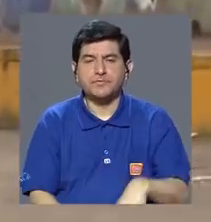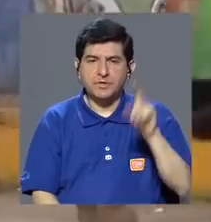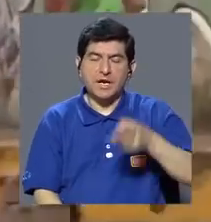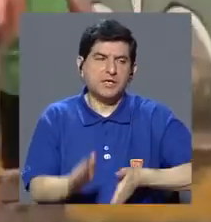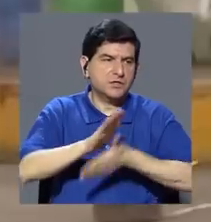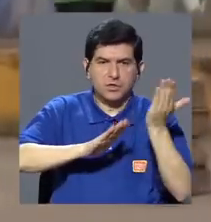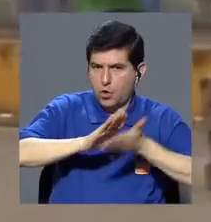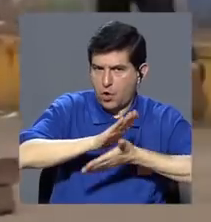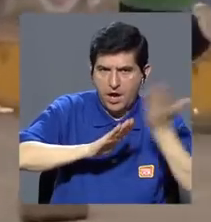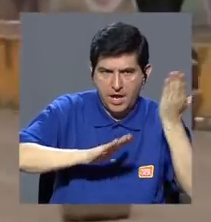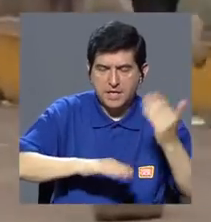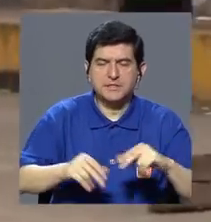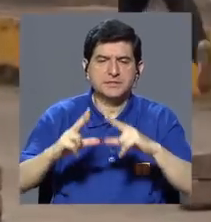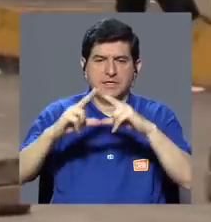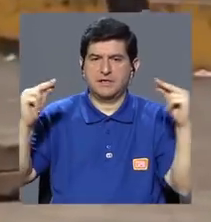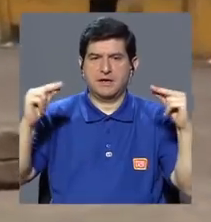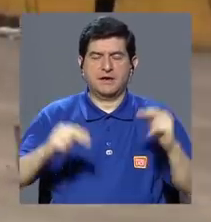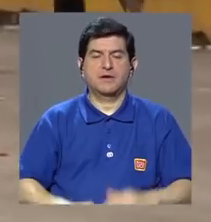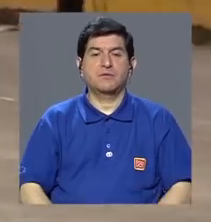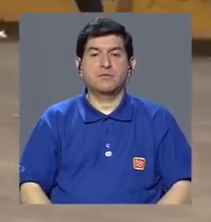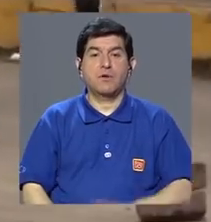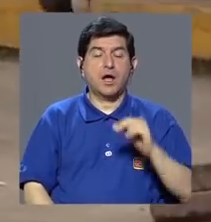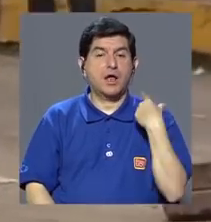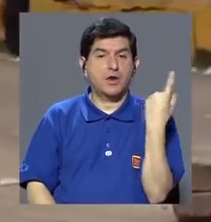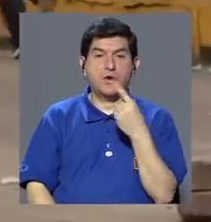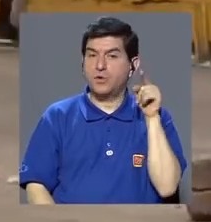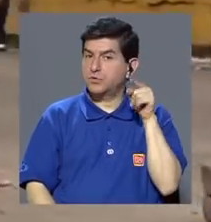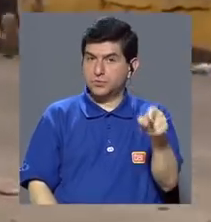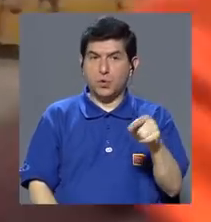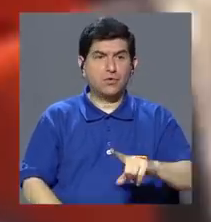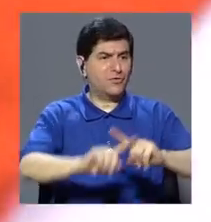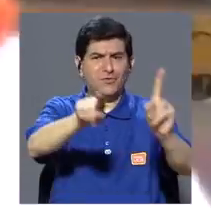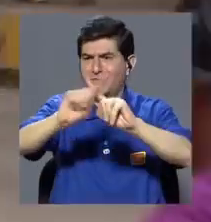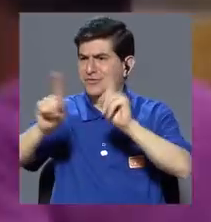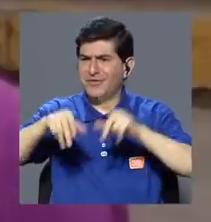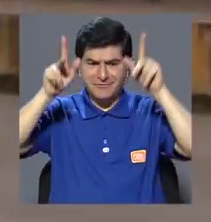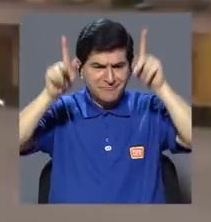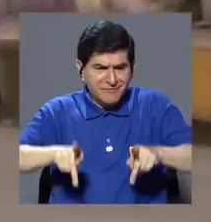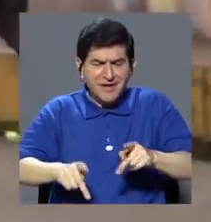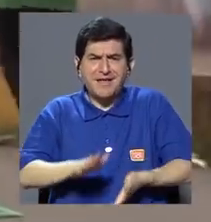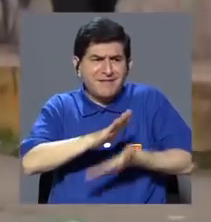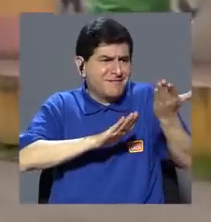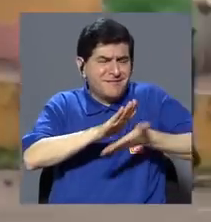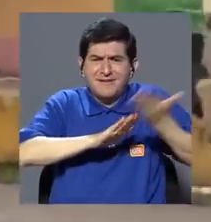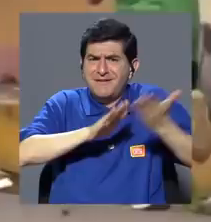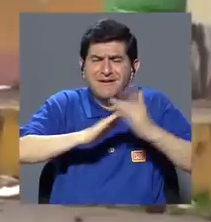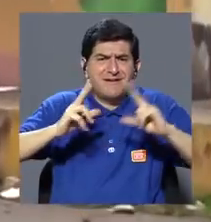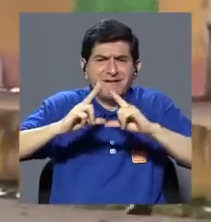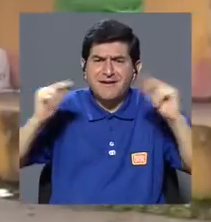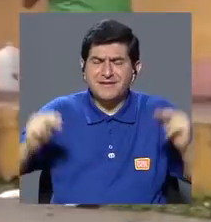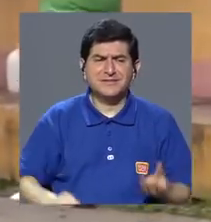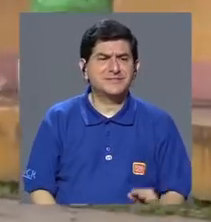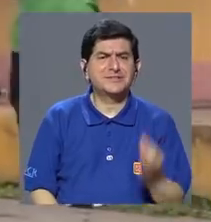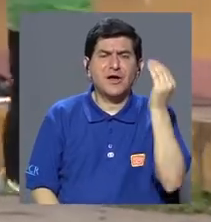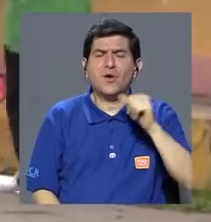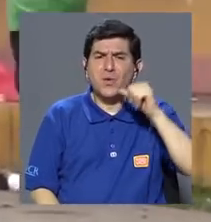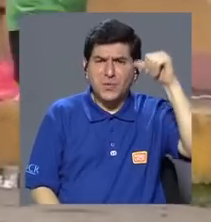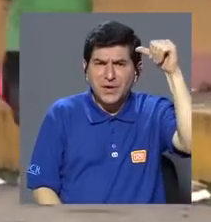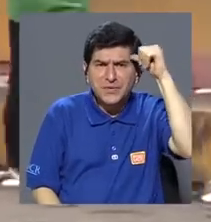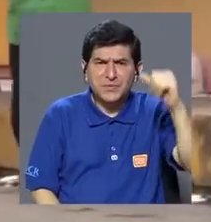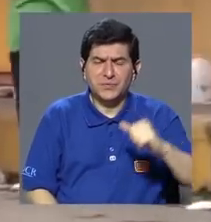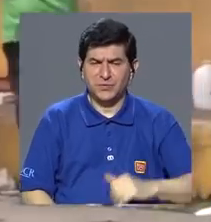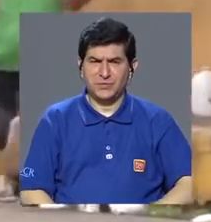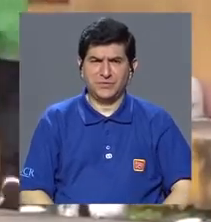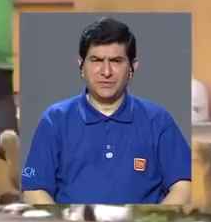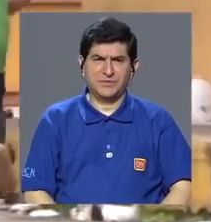que emigrar por de nicaragua y no sólo el hay mucha gente que está emigrando de nicaragua jóvenes adultos